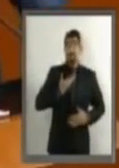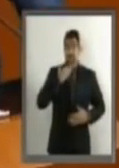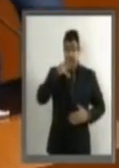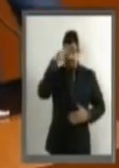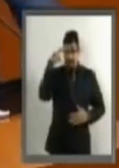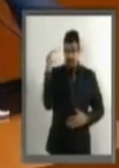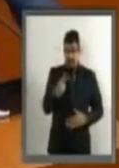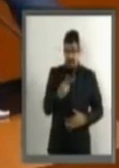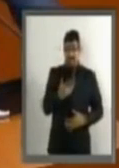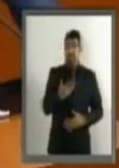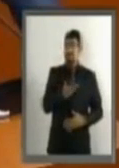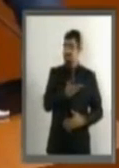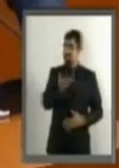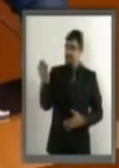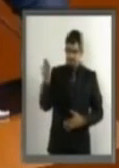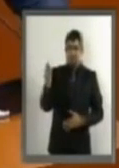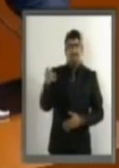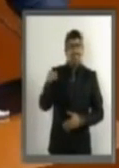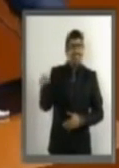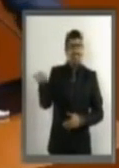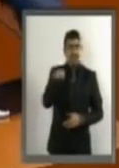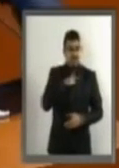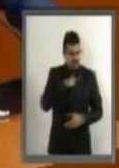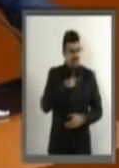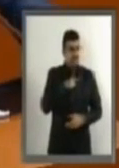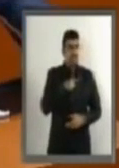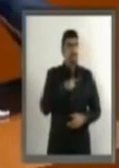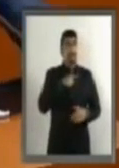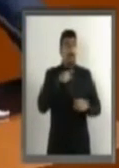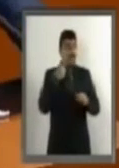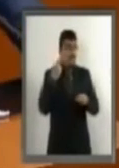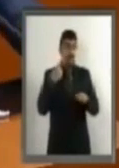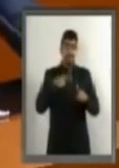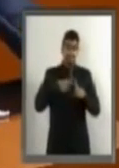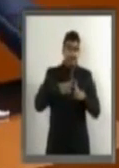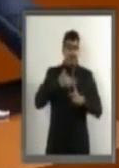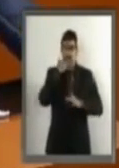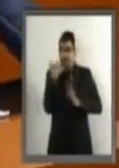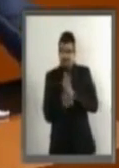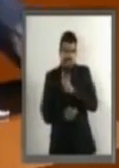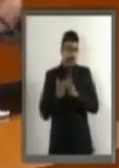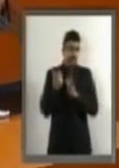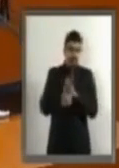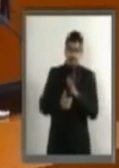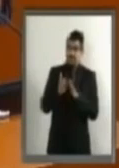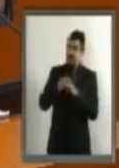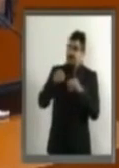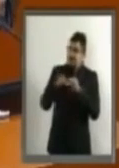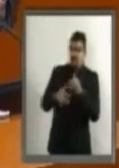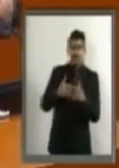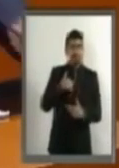México no soporta más estar y seguir enfermo de corrupción e impunidad.